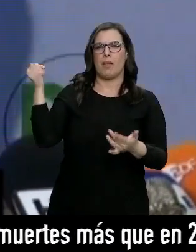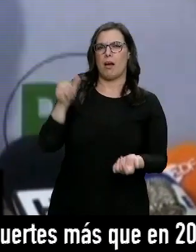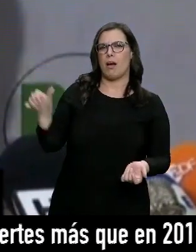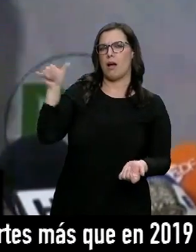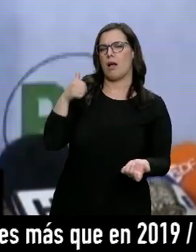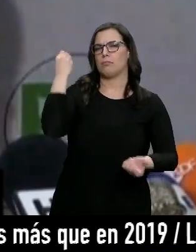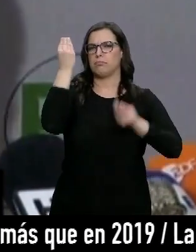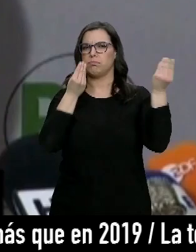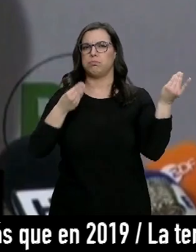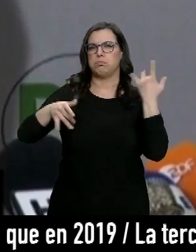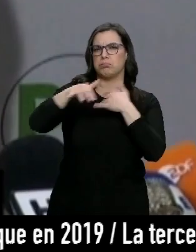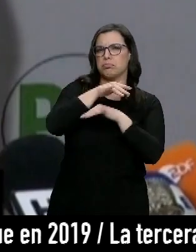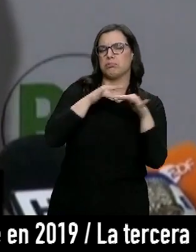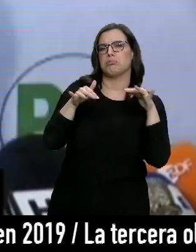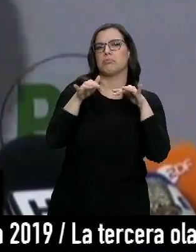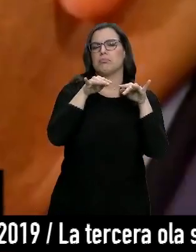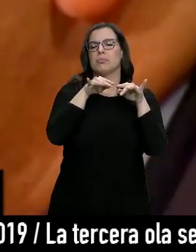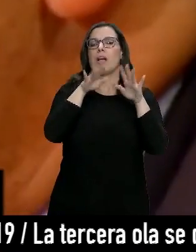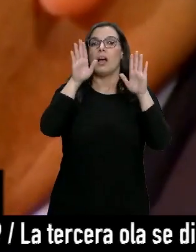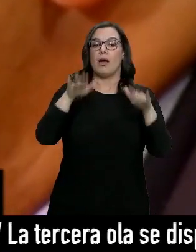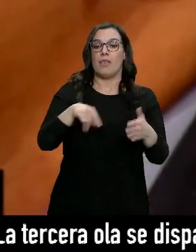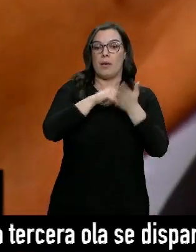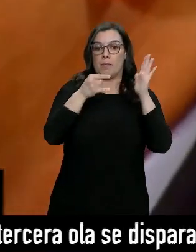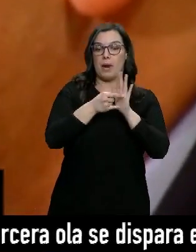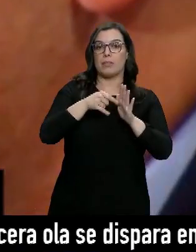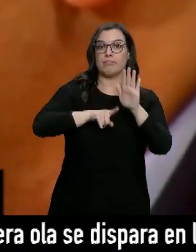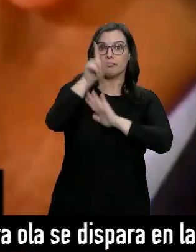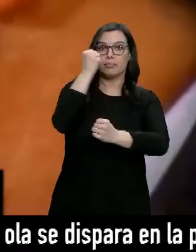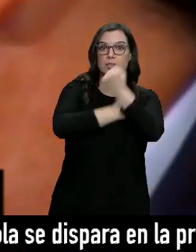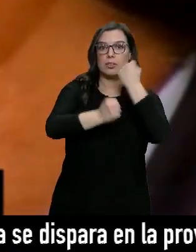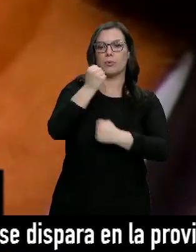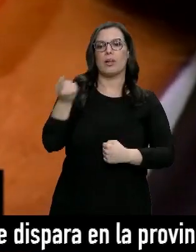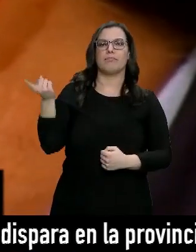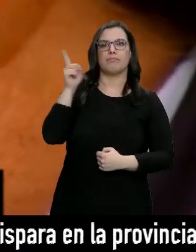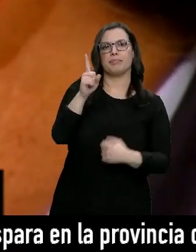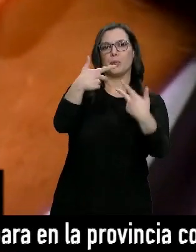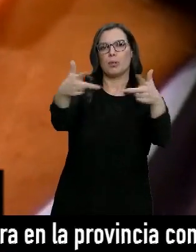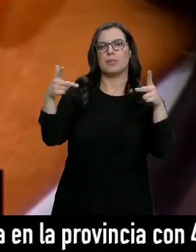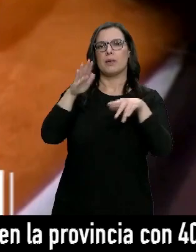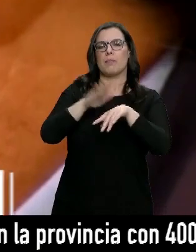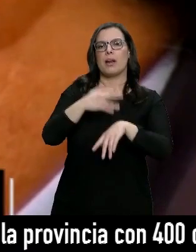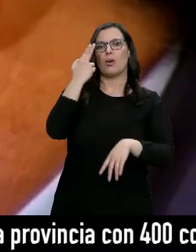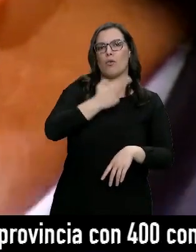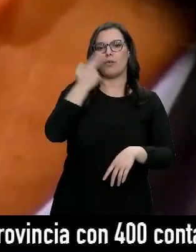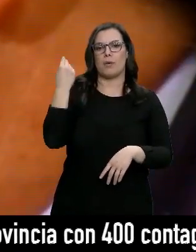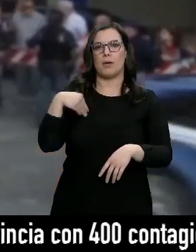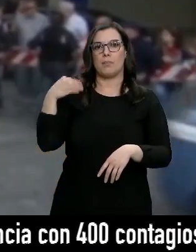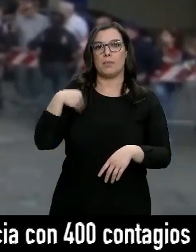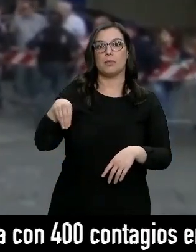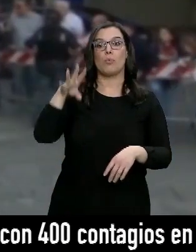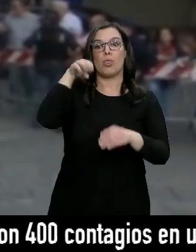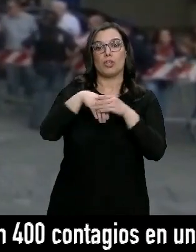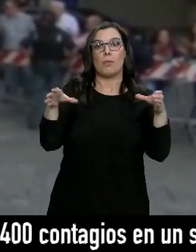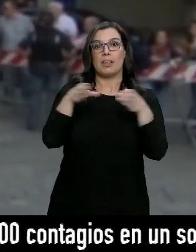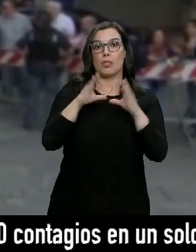después de la aprobación del plan de recuperación económico, Renzi ha comparecido ante los medios para confirmar que Italia Viva abandona el gabinete.